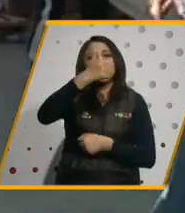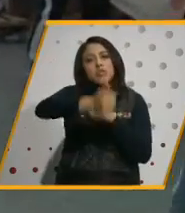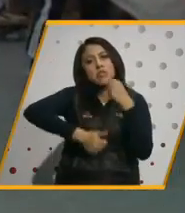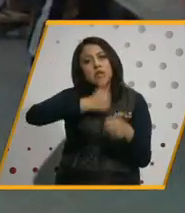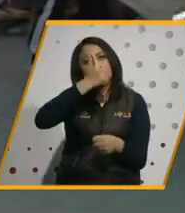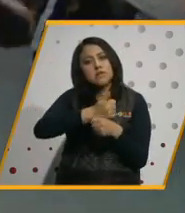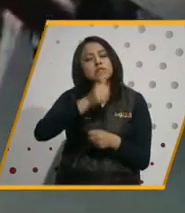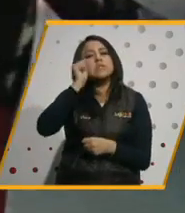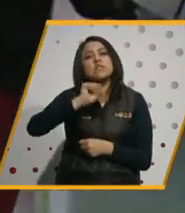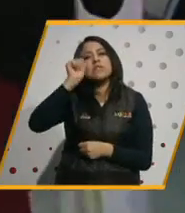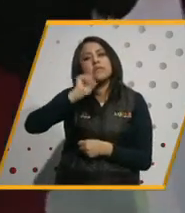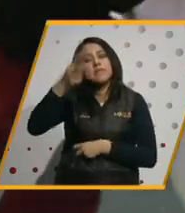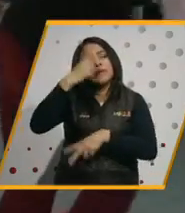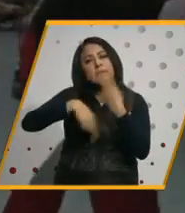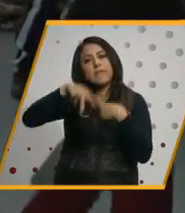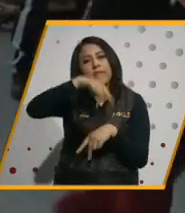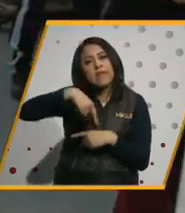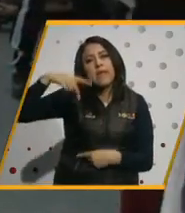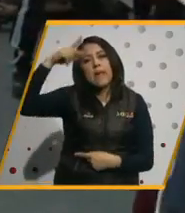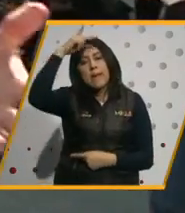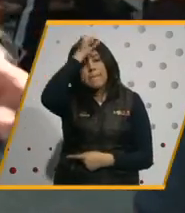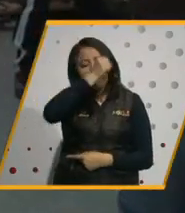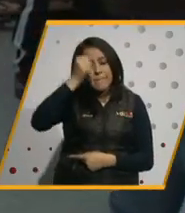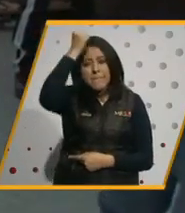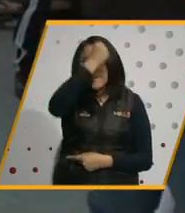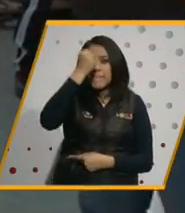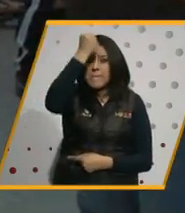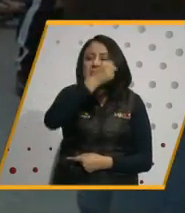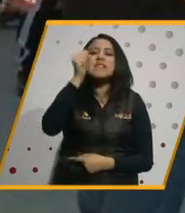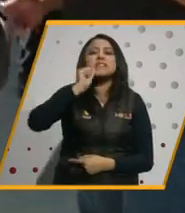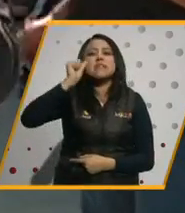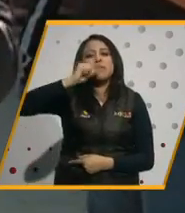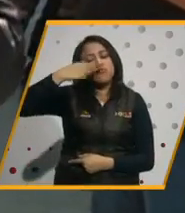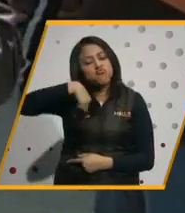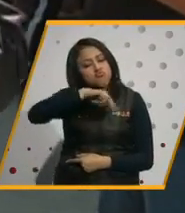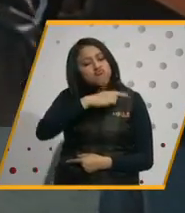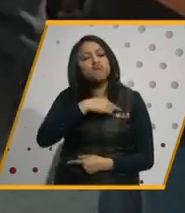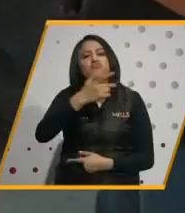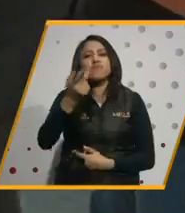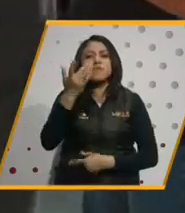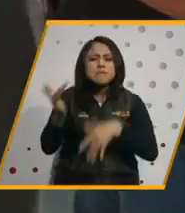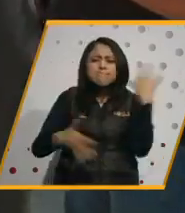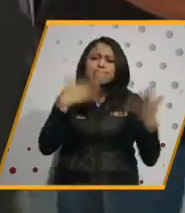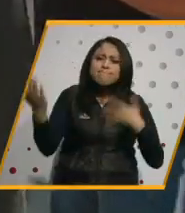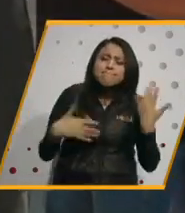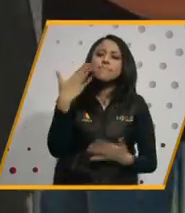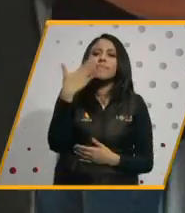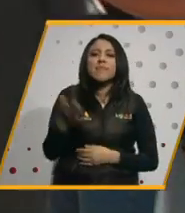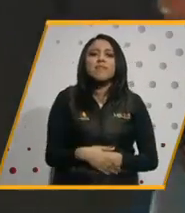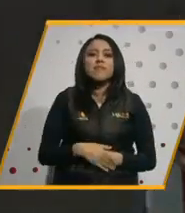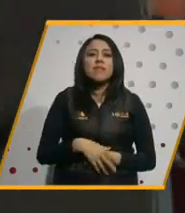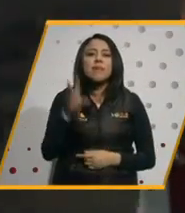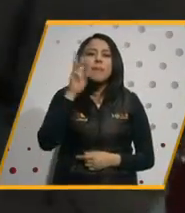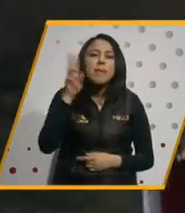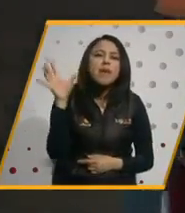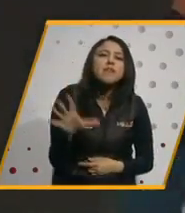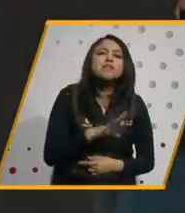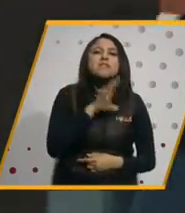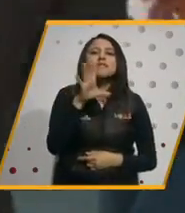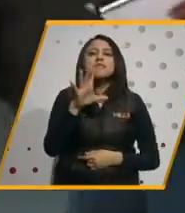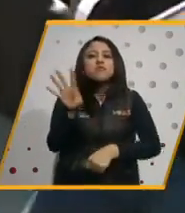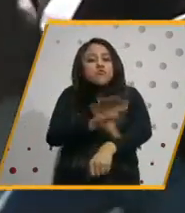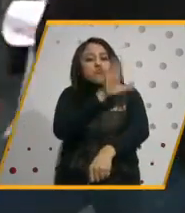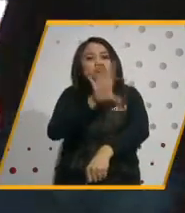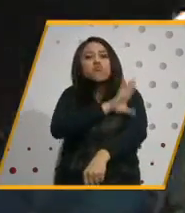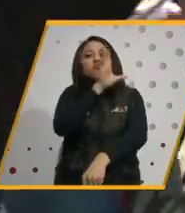allá, monseñor Glenny Graue, con mucha emoción. Y pues, ¿qué le digo, señor Garralda? Nosotros también muy emocionados porque vemos aquí a nuestro amigo